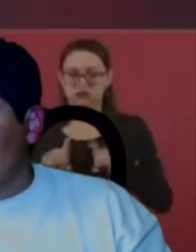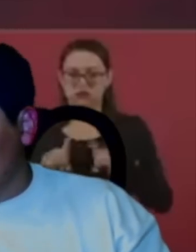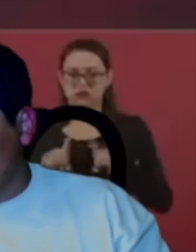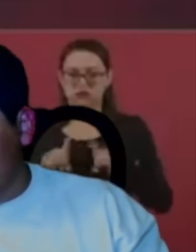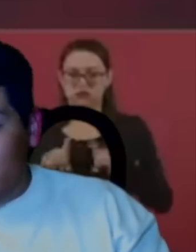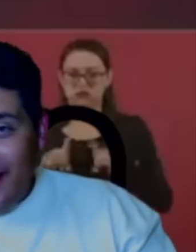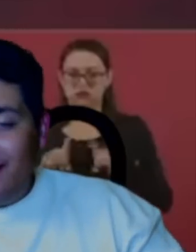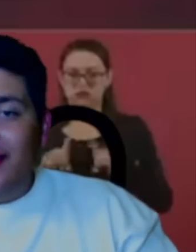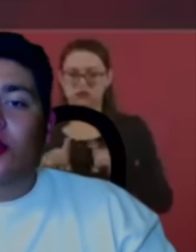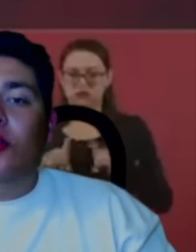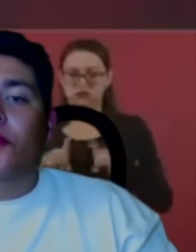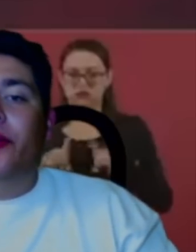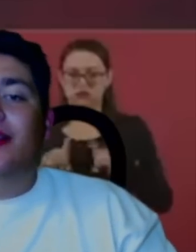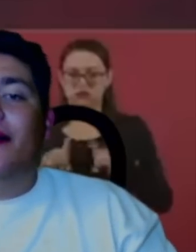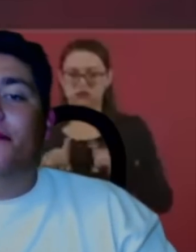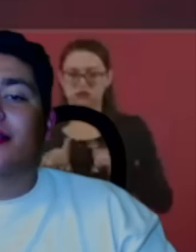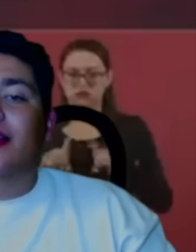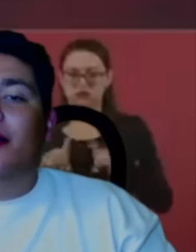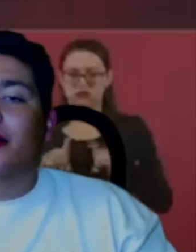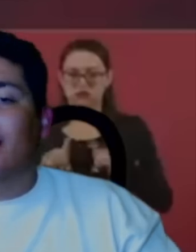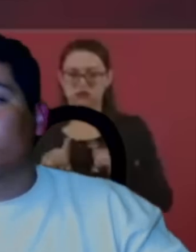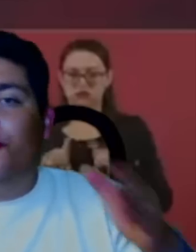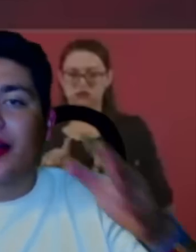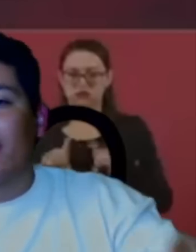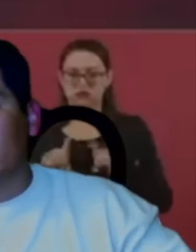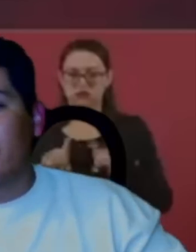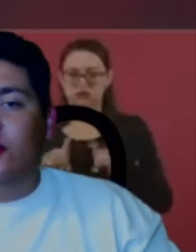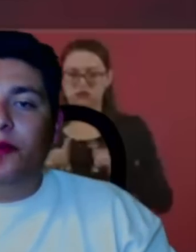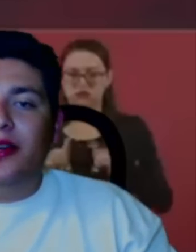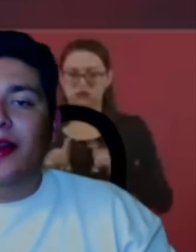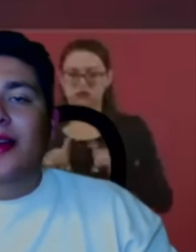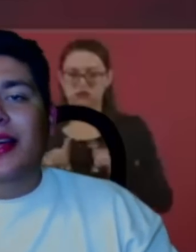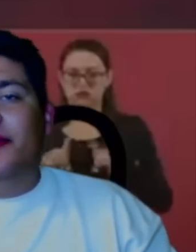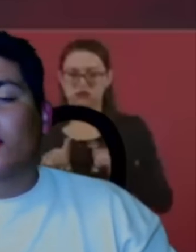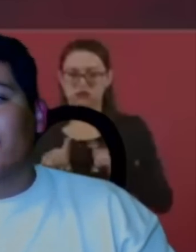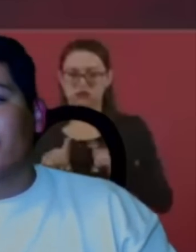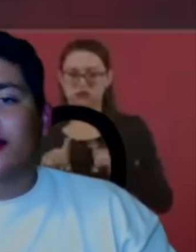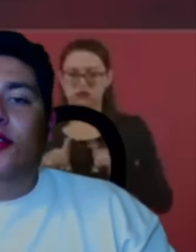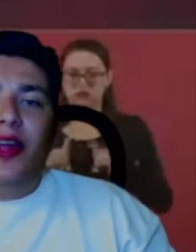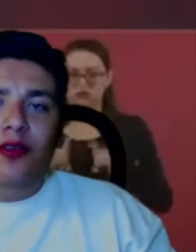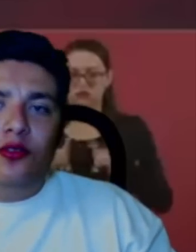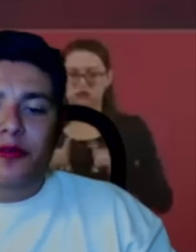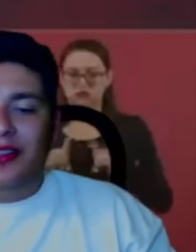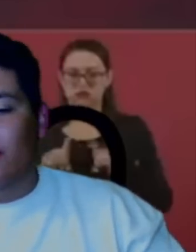hablar cuando el presidente dijo completamente la verdad. Pero al final, ¿ustedes qué opinan? Déjenmelo